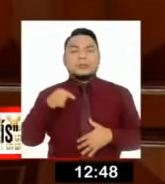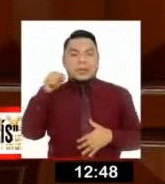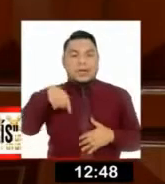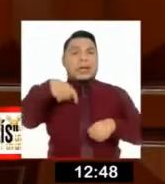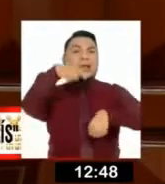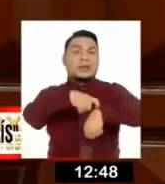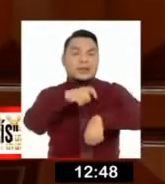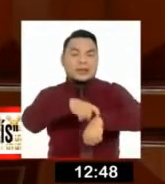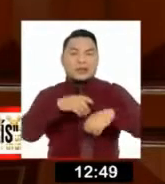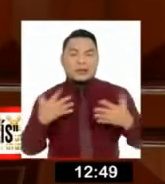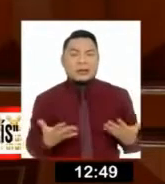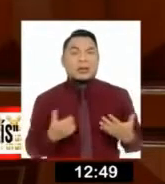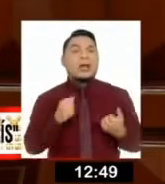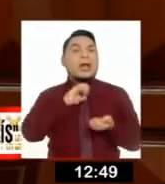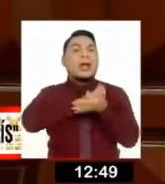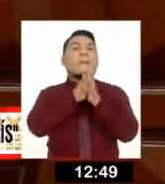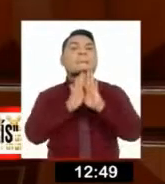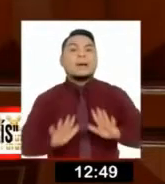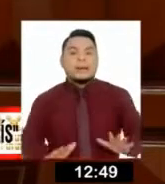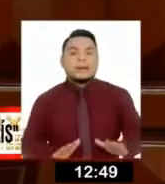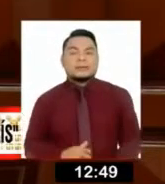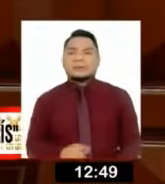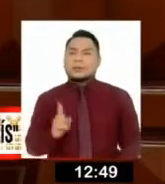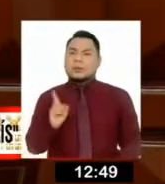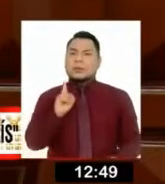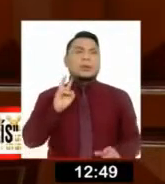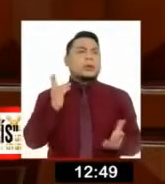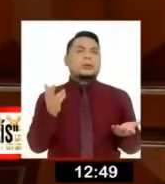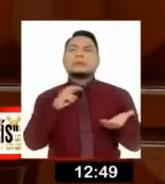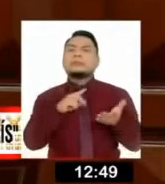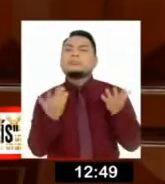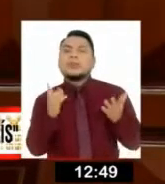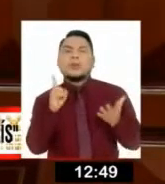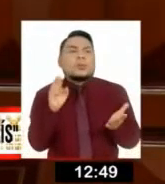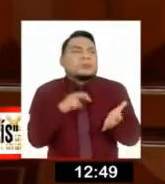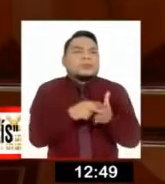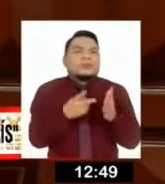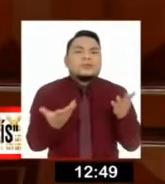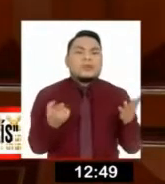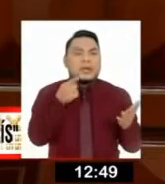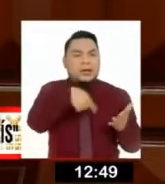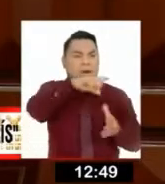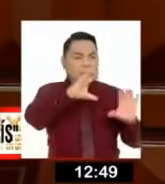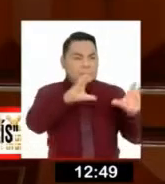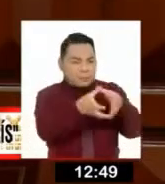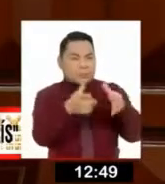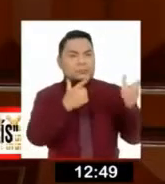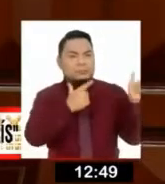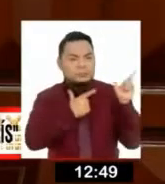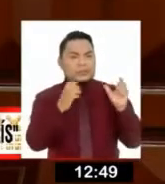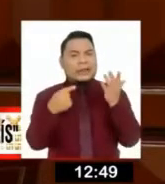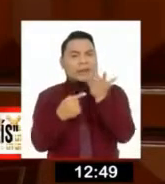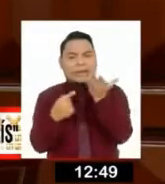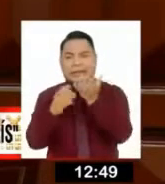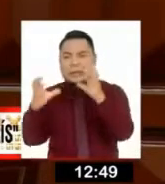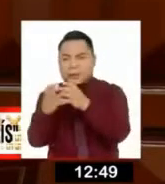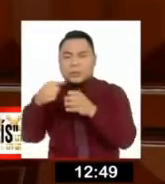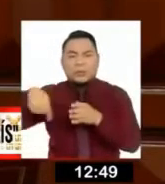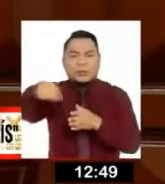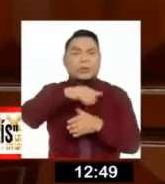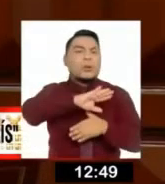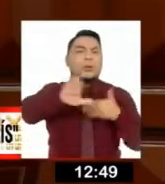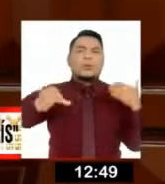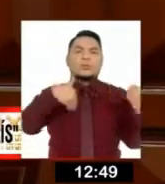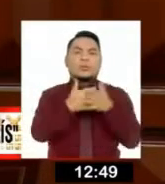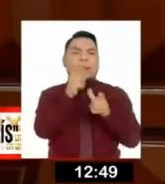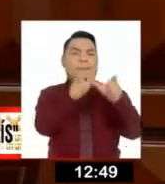tiempos de paz, nada impide que los equipos, el personal técnico y en general todo